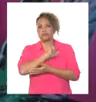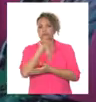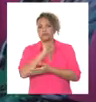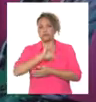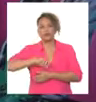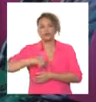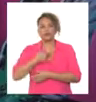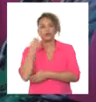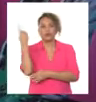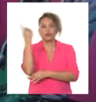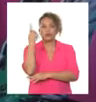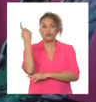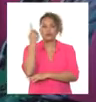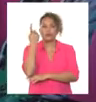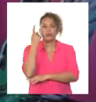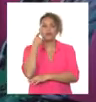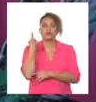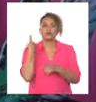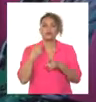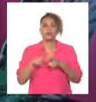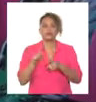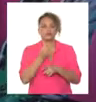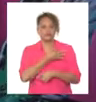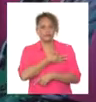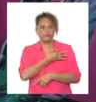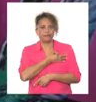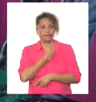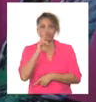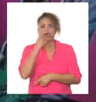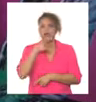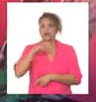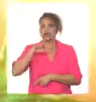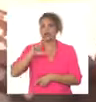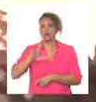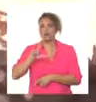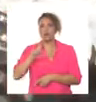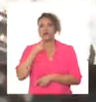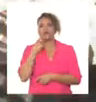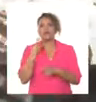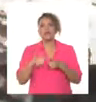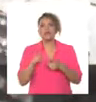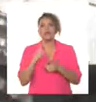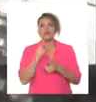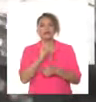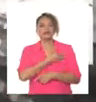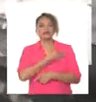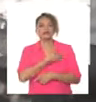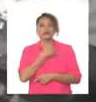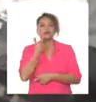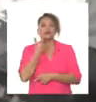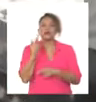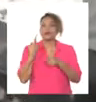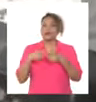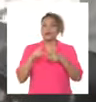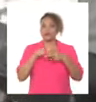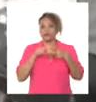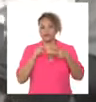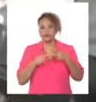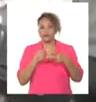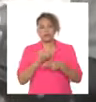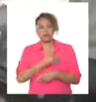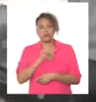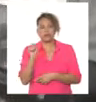Nacional y Félix el Musa, la medalla Raúl Gómez García y las órdenes Alejo Carpentier y Félix Varela de primer